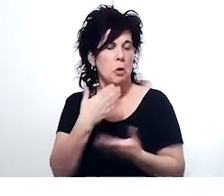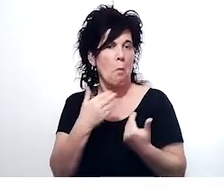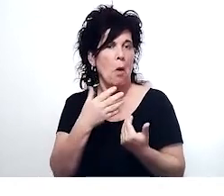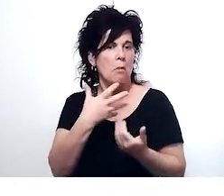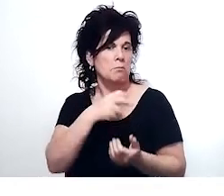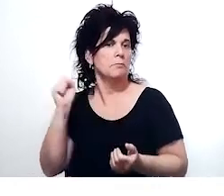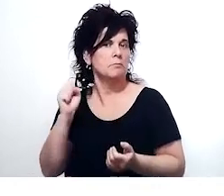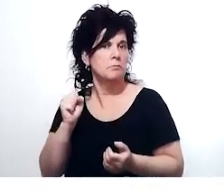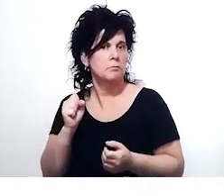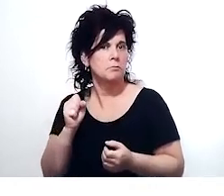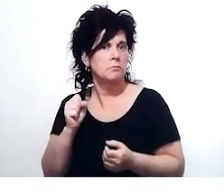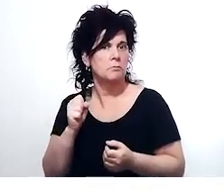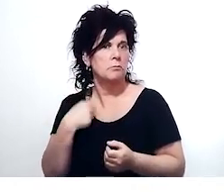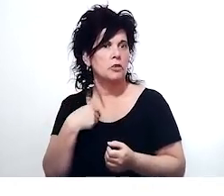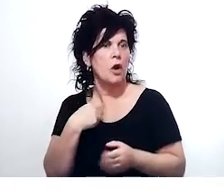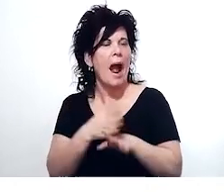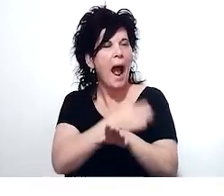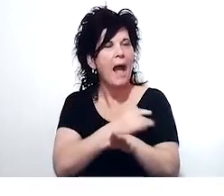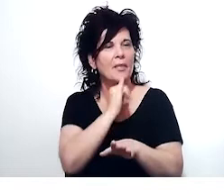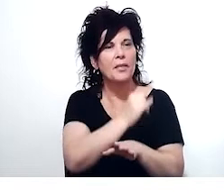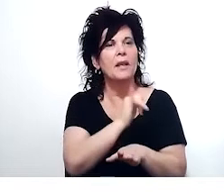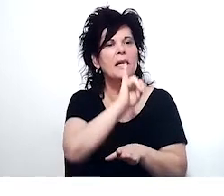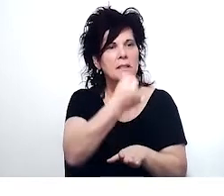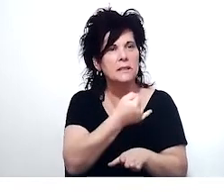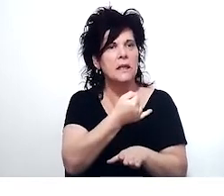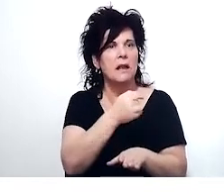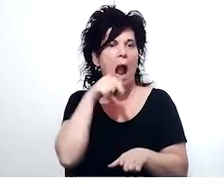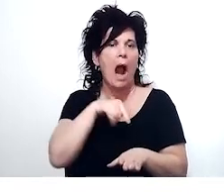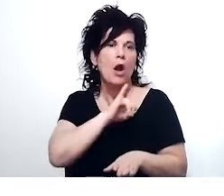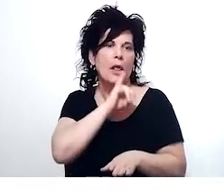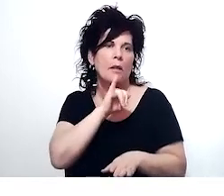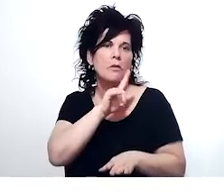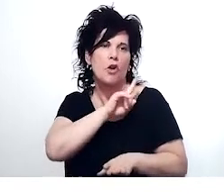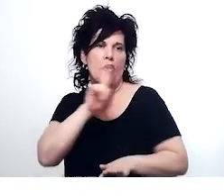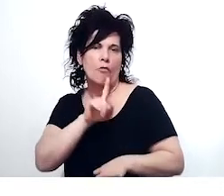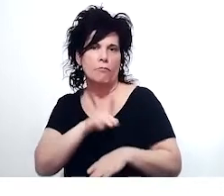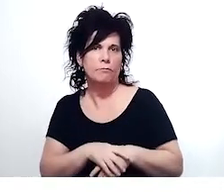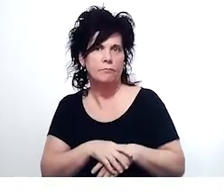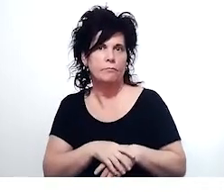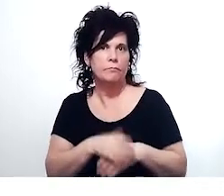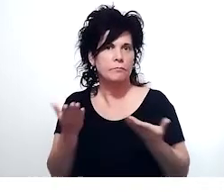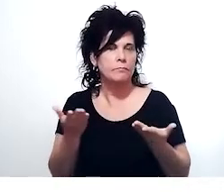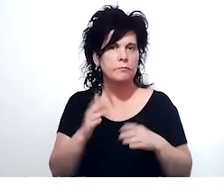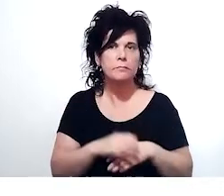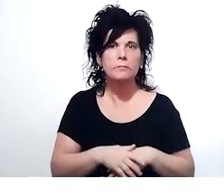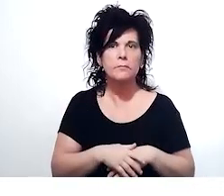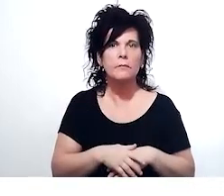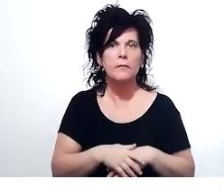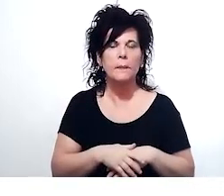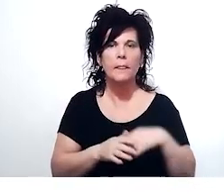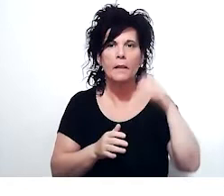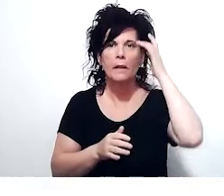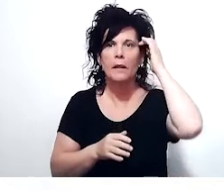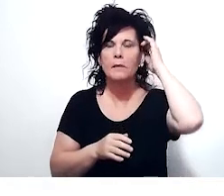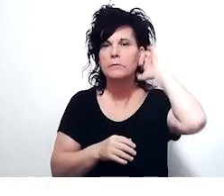puedo quitar. Y tengo que tener el derecho a borrar mi información si no hay una razón legítima para retenerla. Si